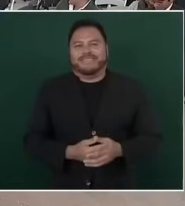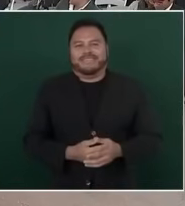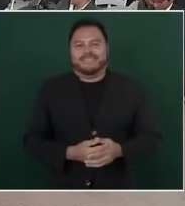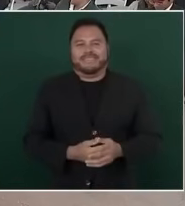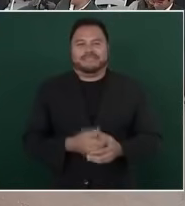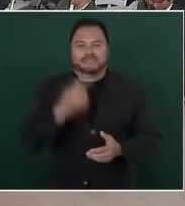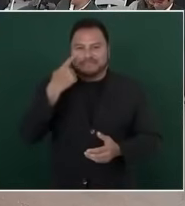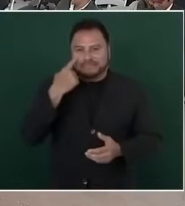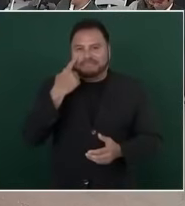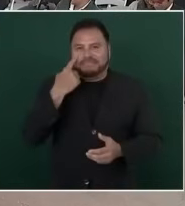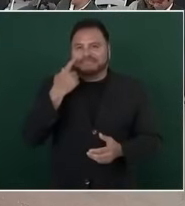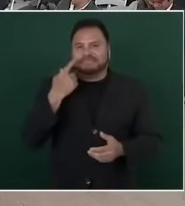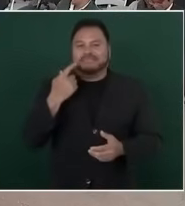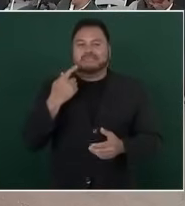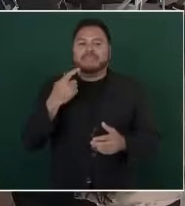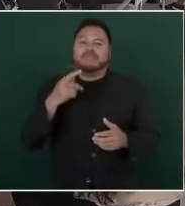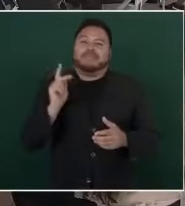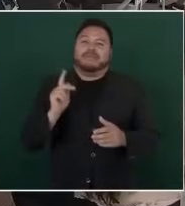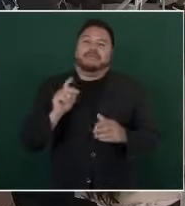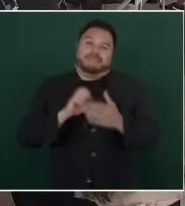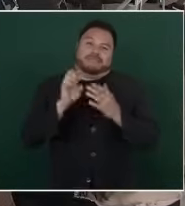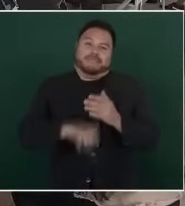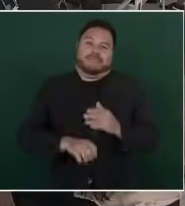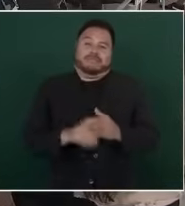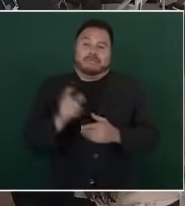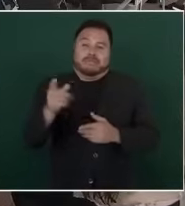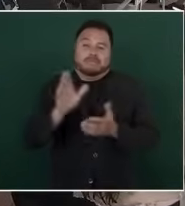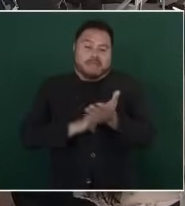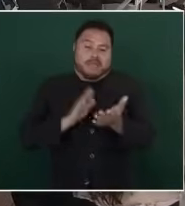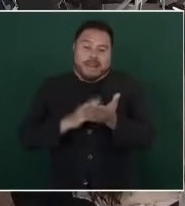¿No es así? Mientras no te notifiquen.